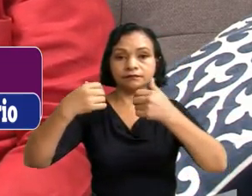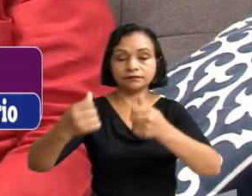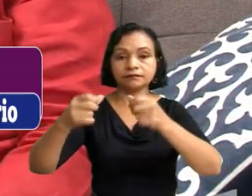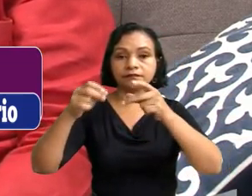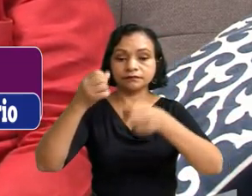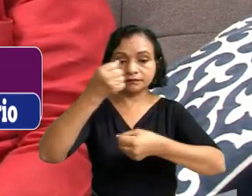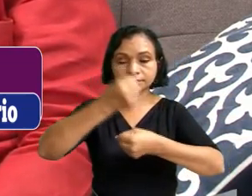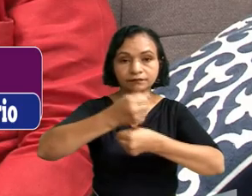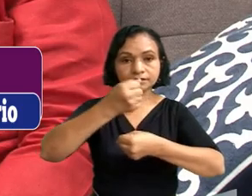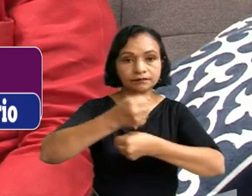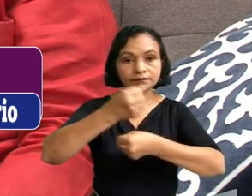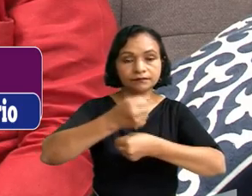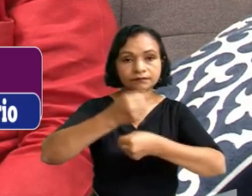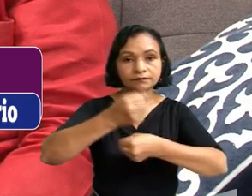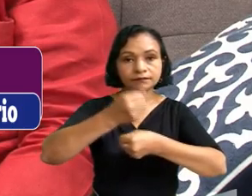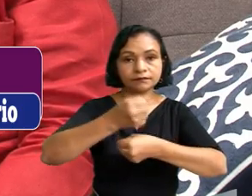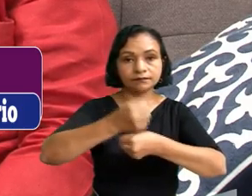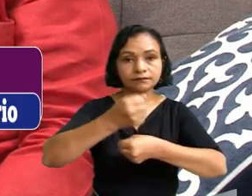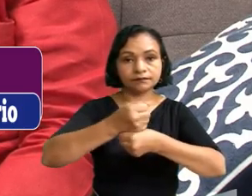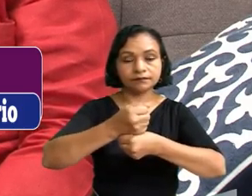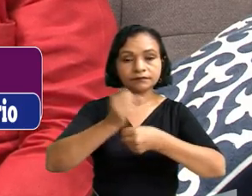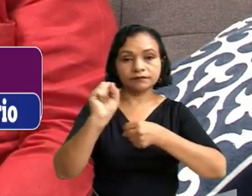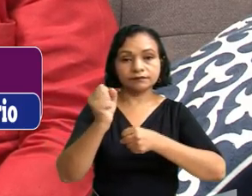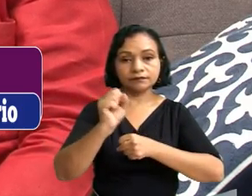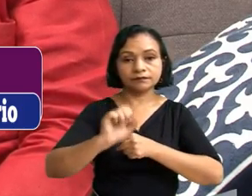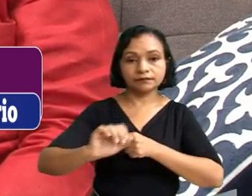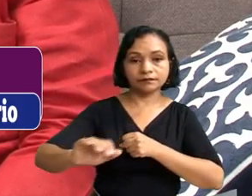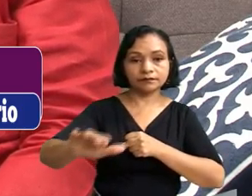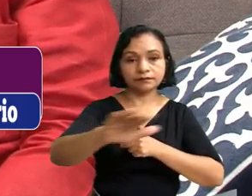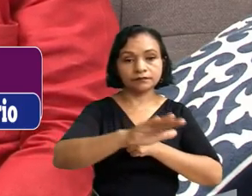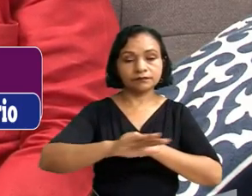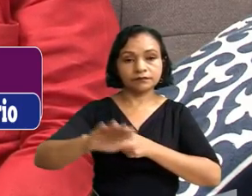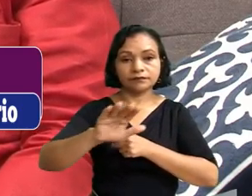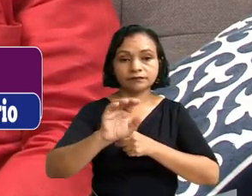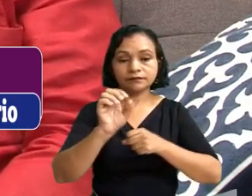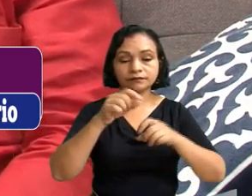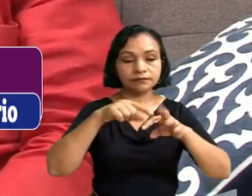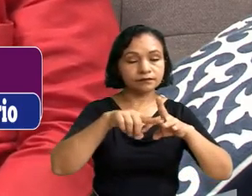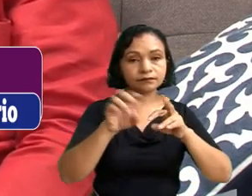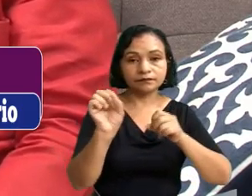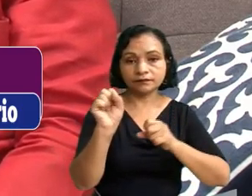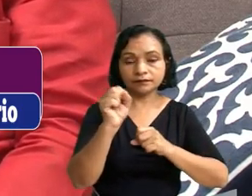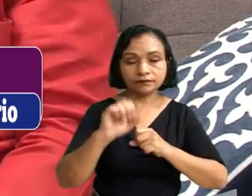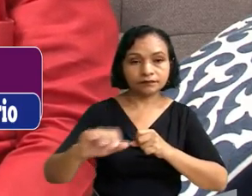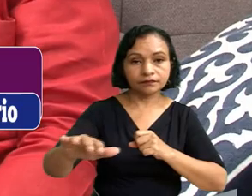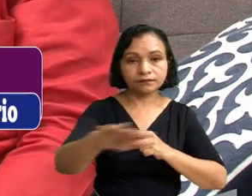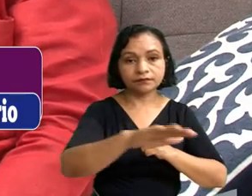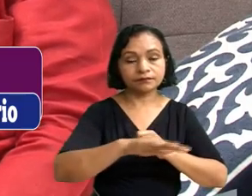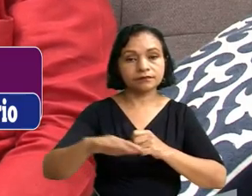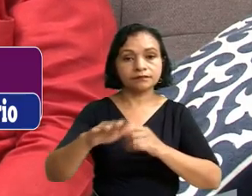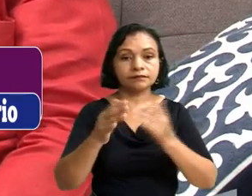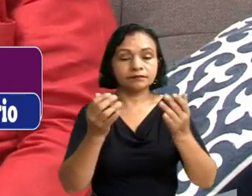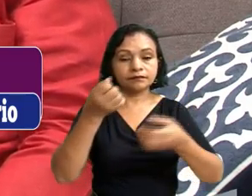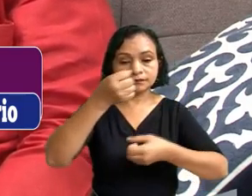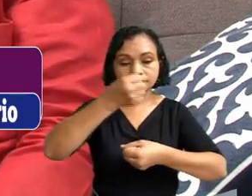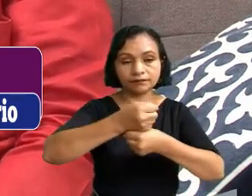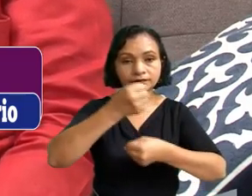trabajo sociales ciclos sociales biopsicosociales el